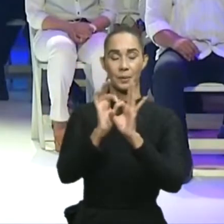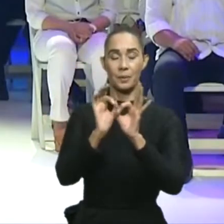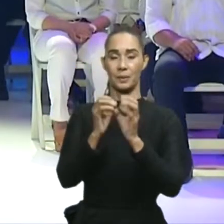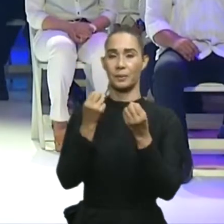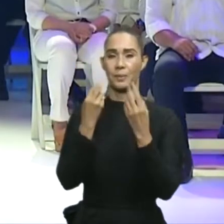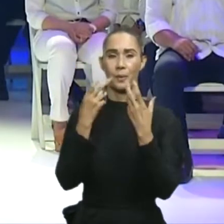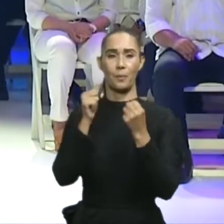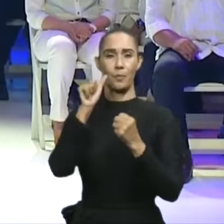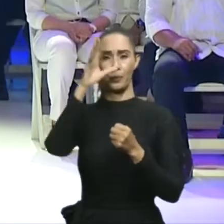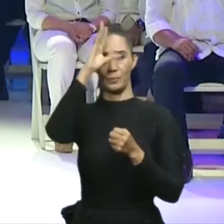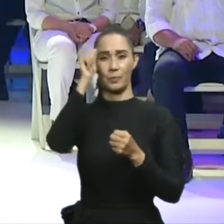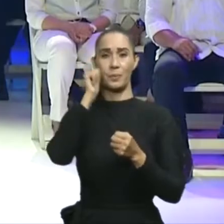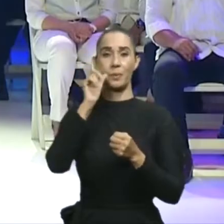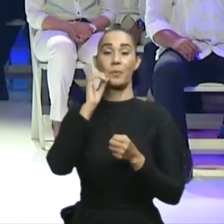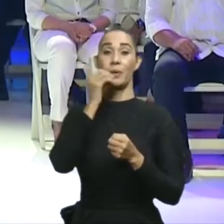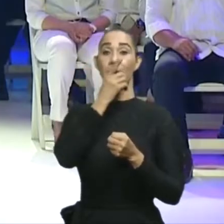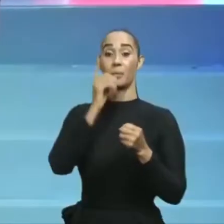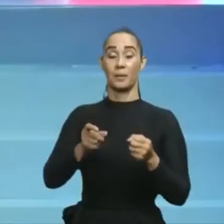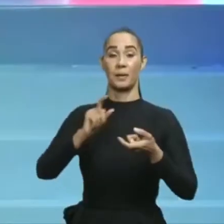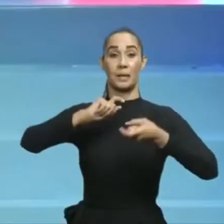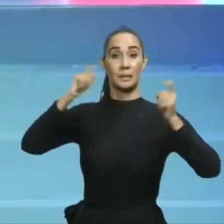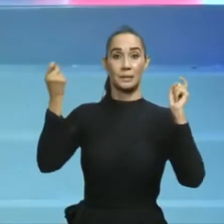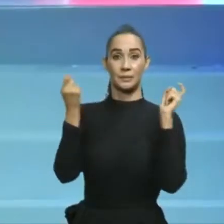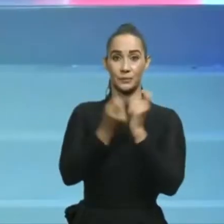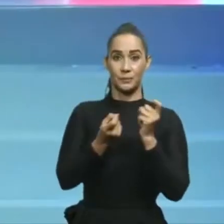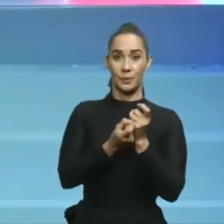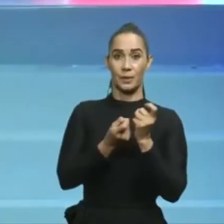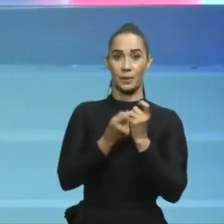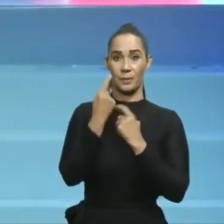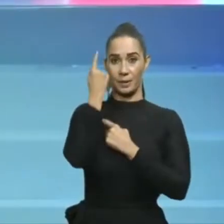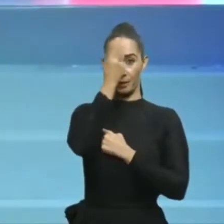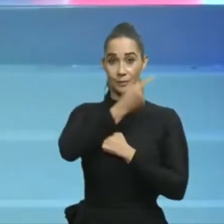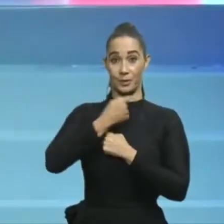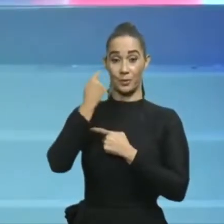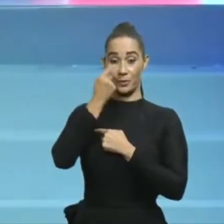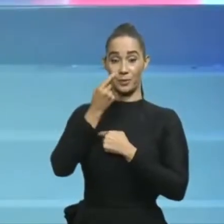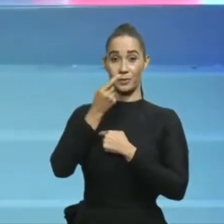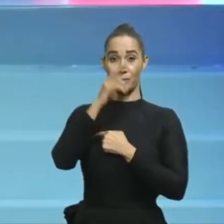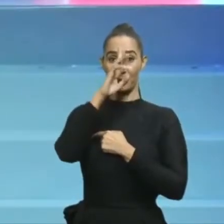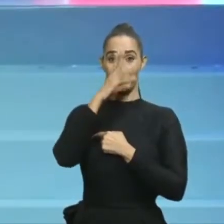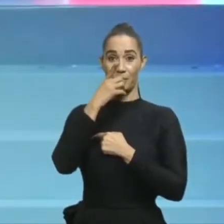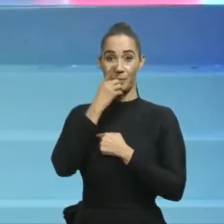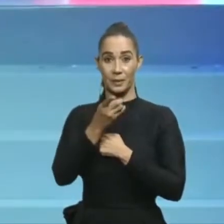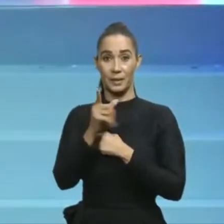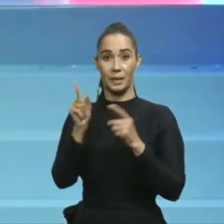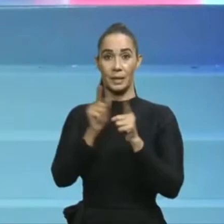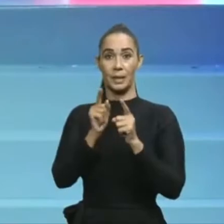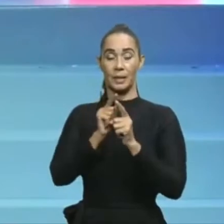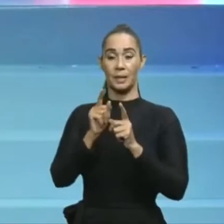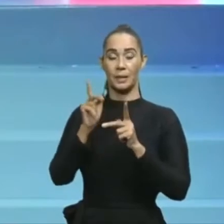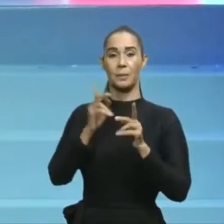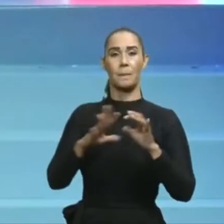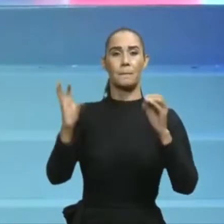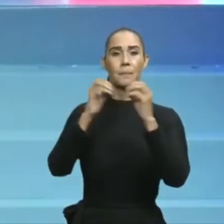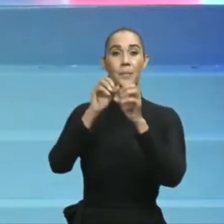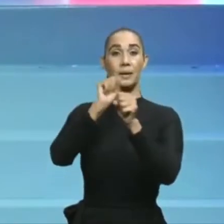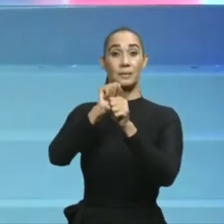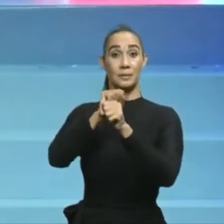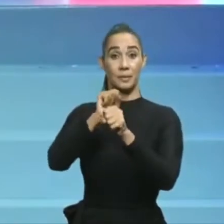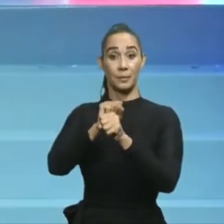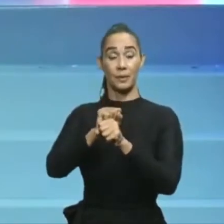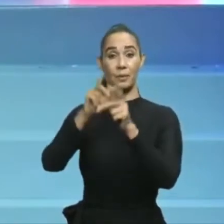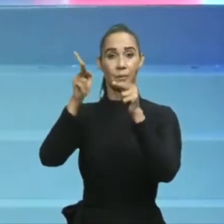de dominicanas y dominicanos cambiarán definitivamente el rostro de todo el país y traerán miles de empleos directos e